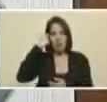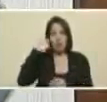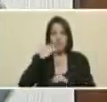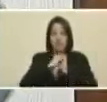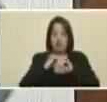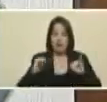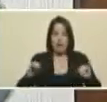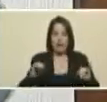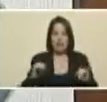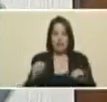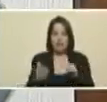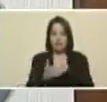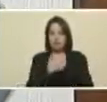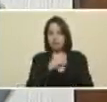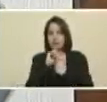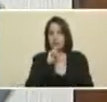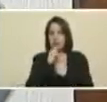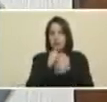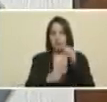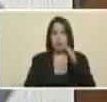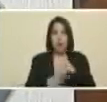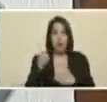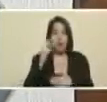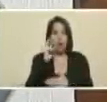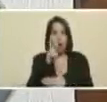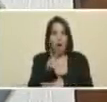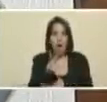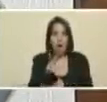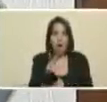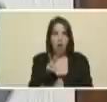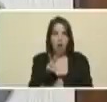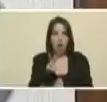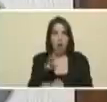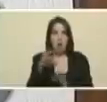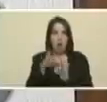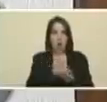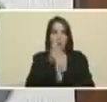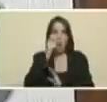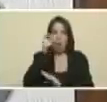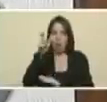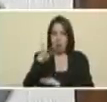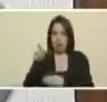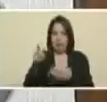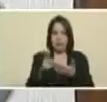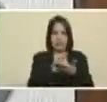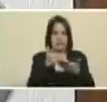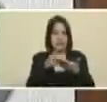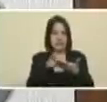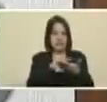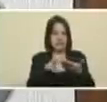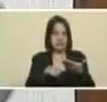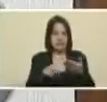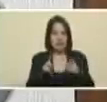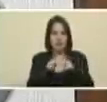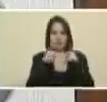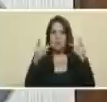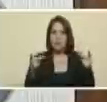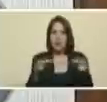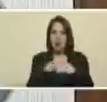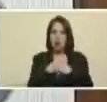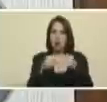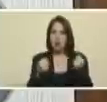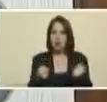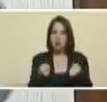clandestinidad y haber visto por primera vez en mi vida a aquel hombre que leíamos en el periódico Ruptura y que, siendo miembro